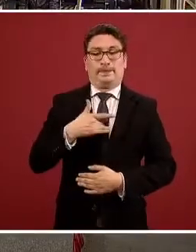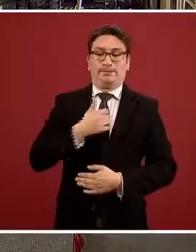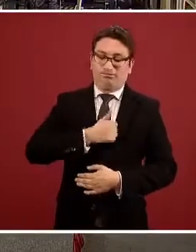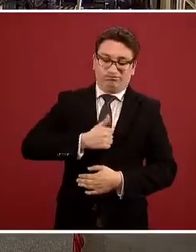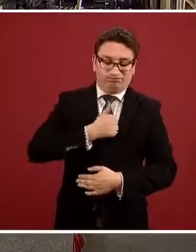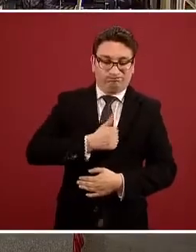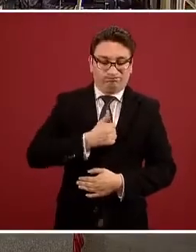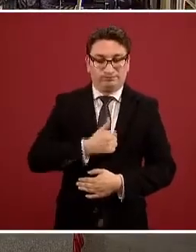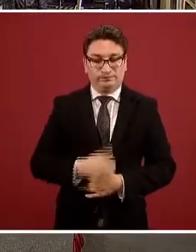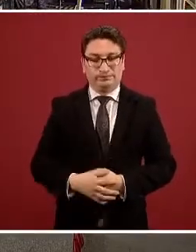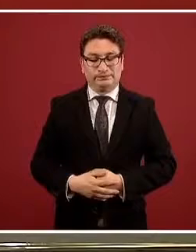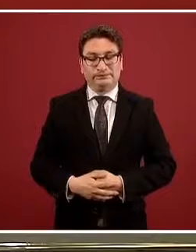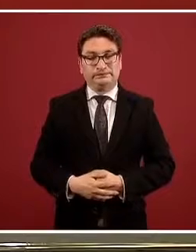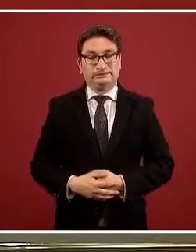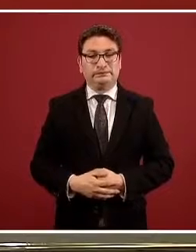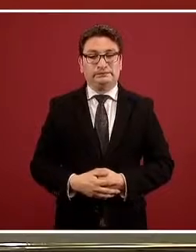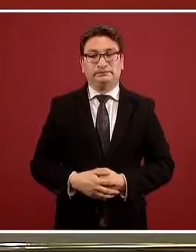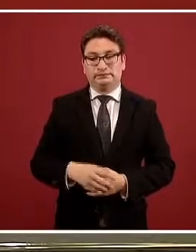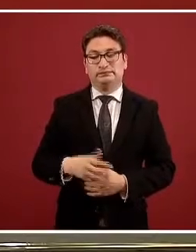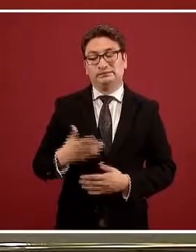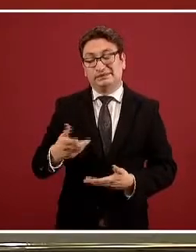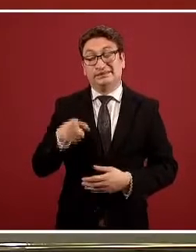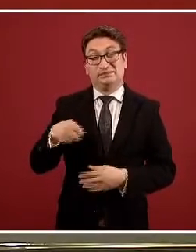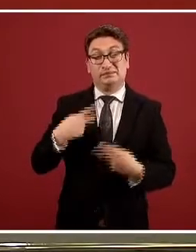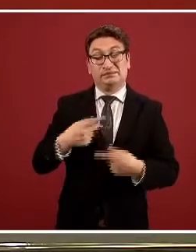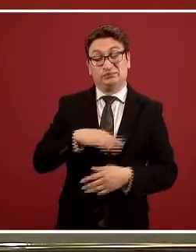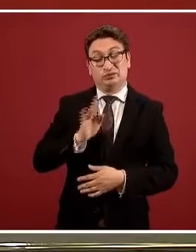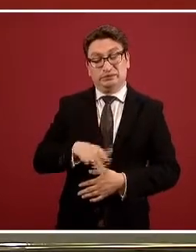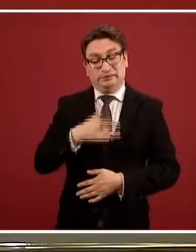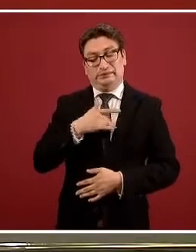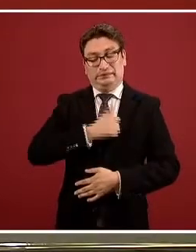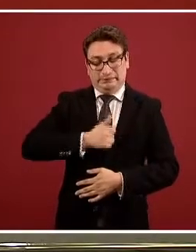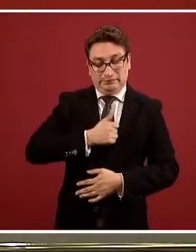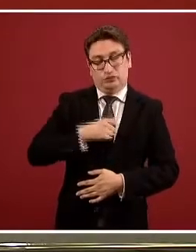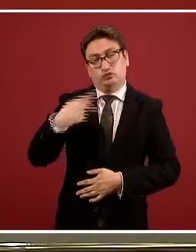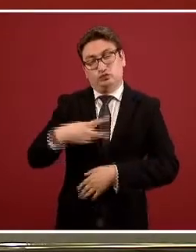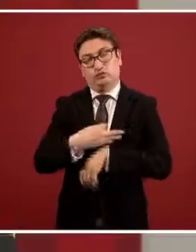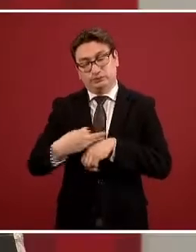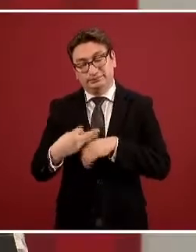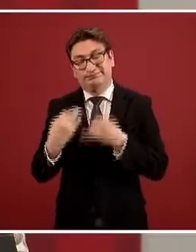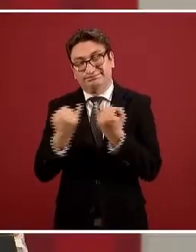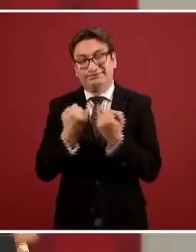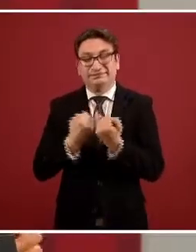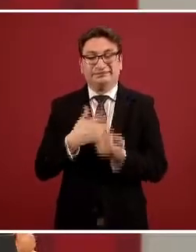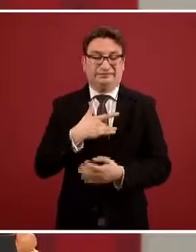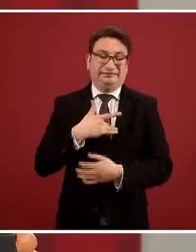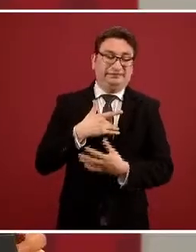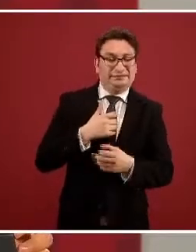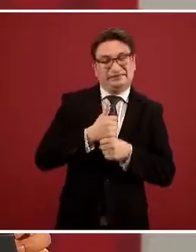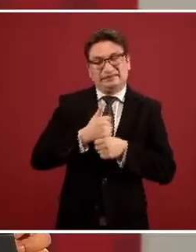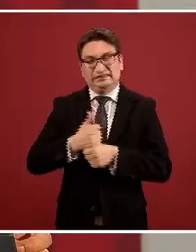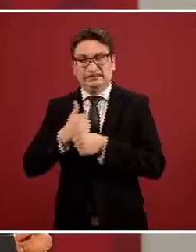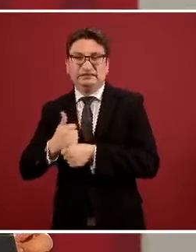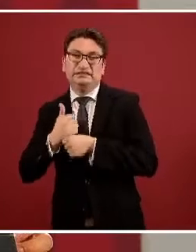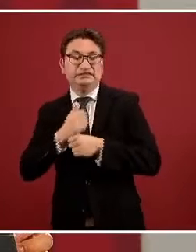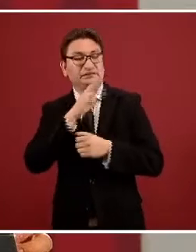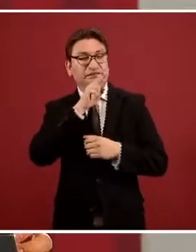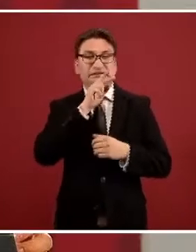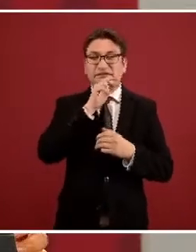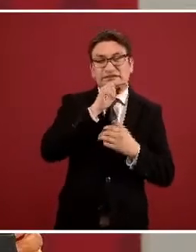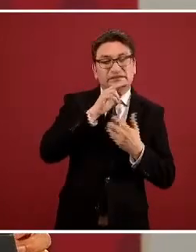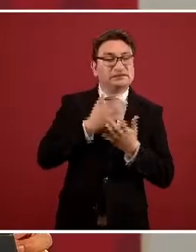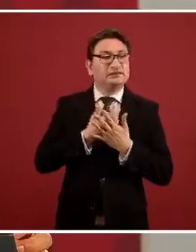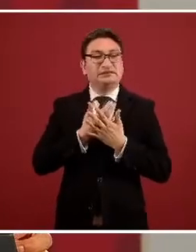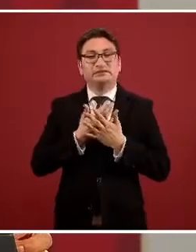situación, qué lamentable por la persona que perdió la vida, desde luego por la familia que sufrió todos estos momentos de angustia y de